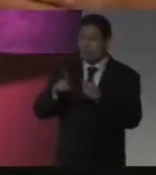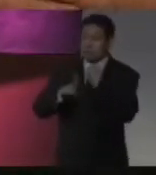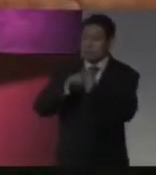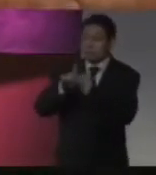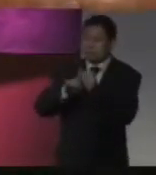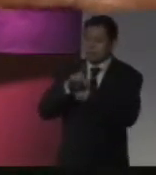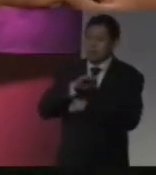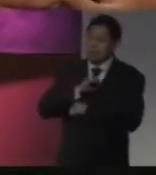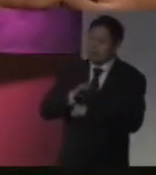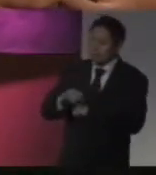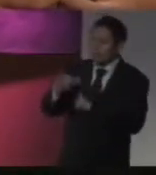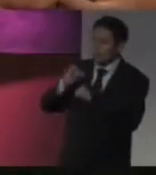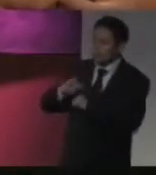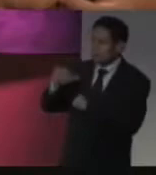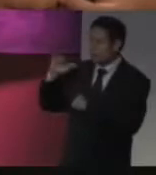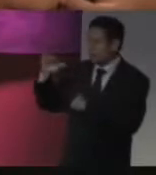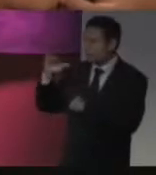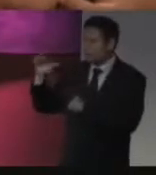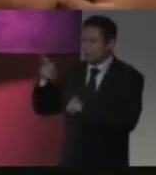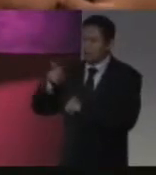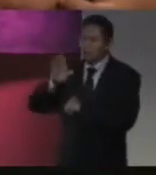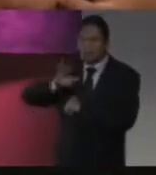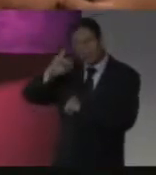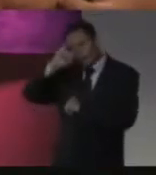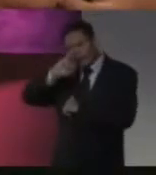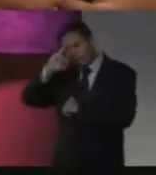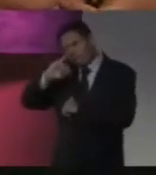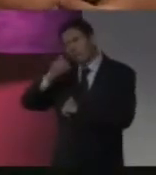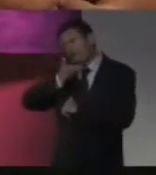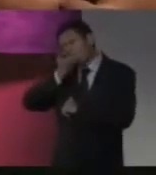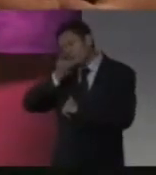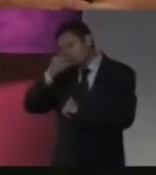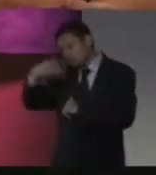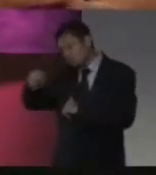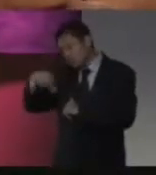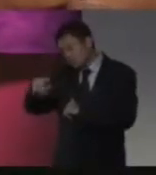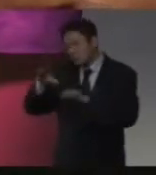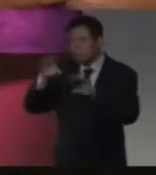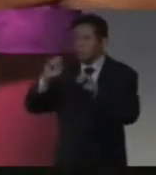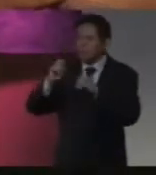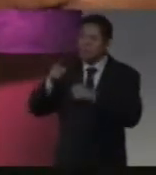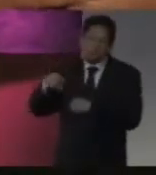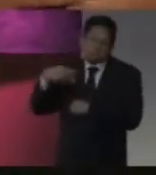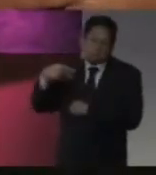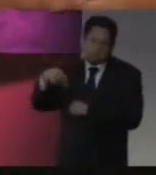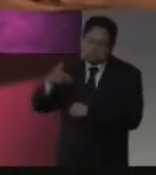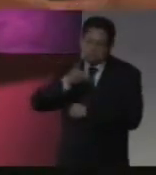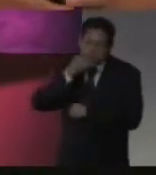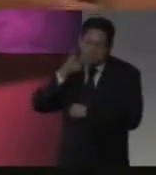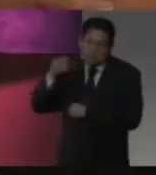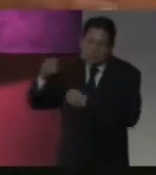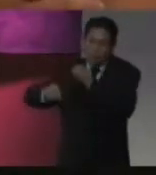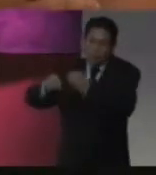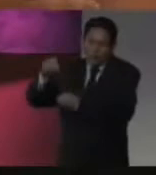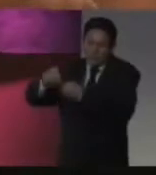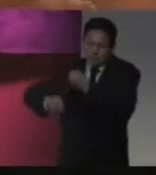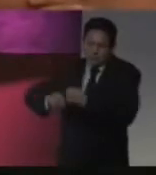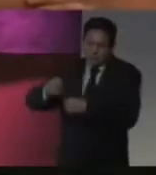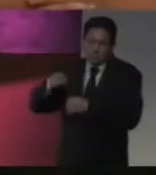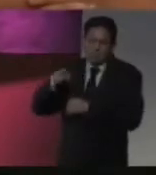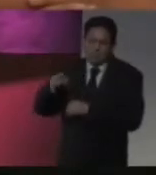mezcladas con tradicionales y algunos que han nombrado como jueces de paz en las comunidades,